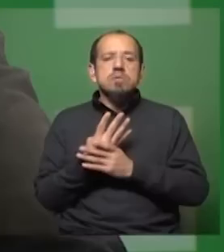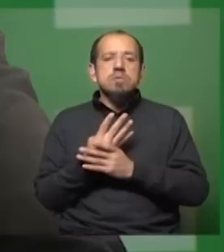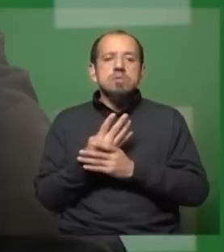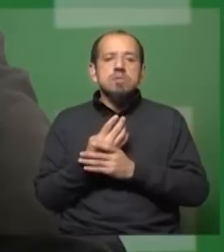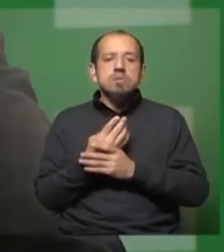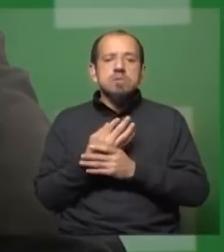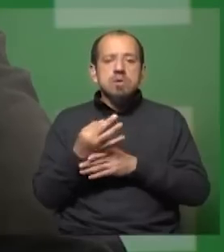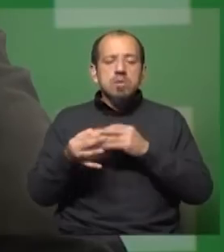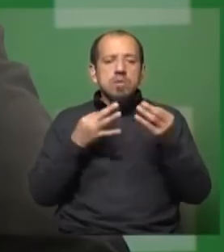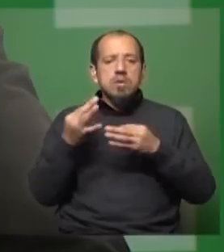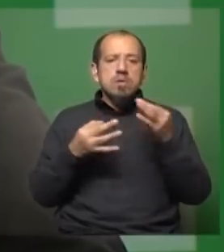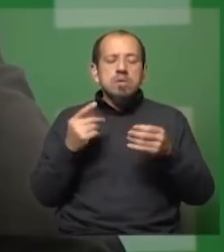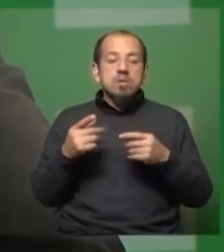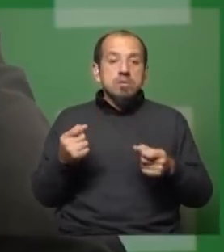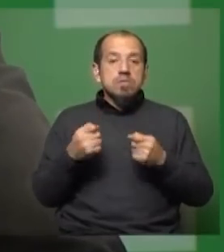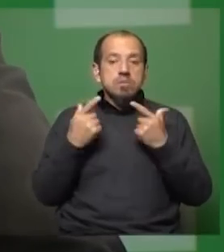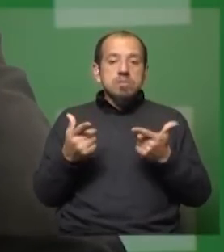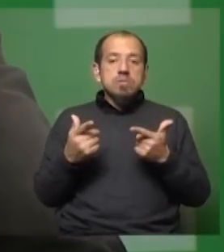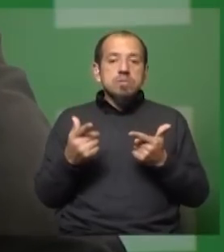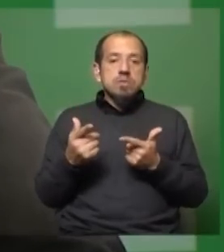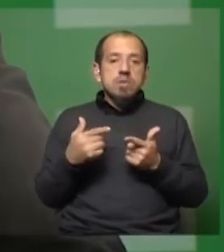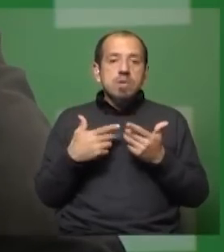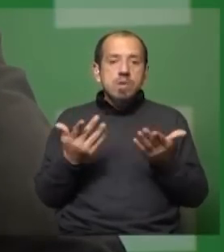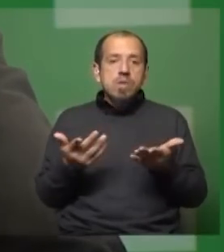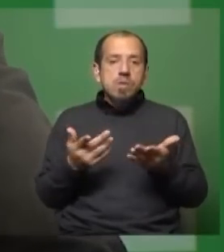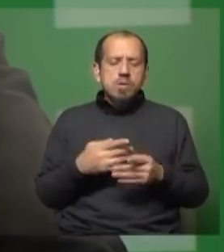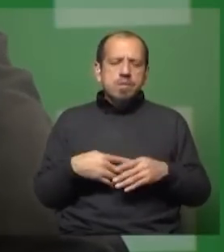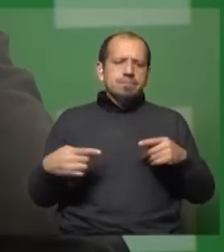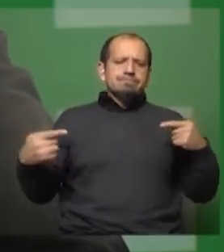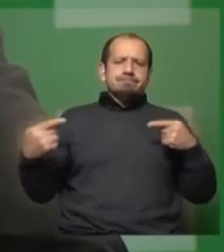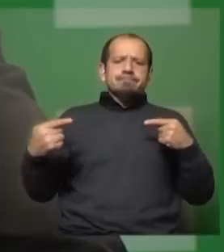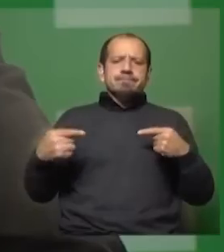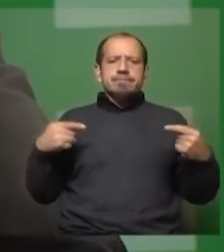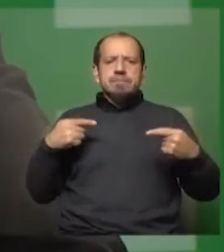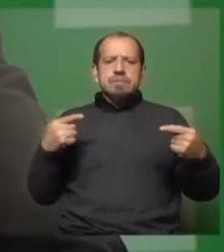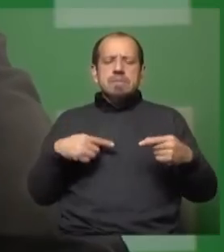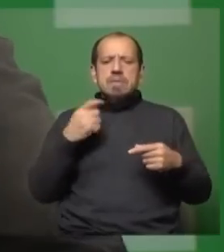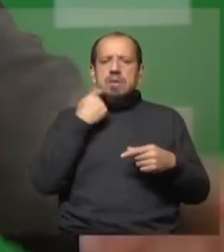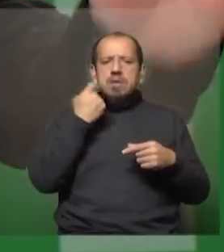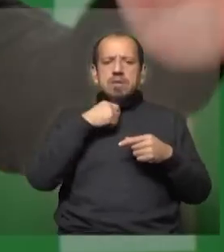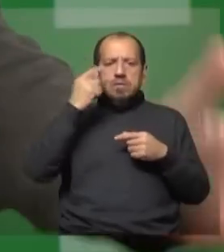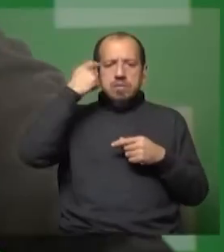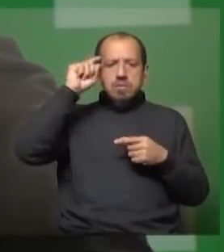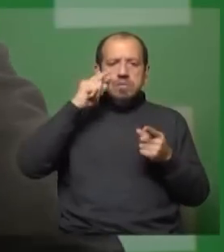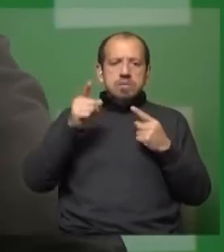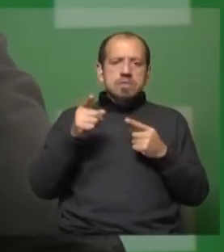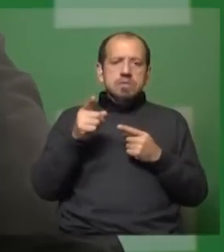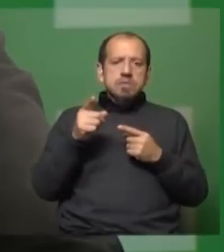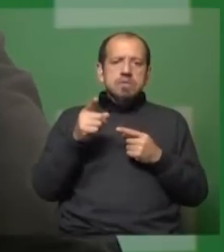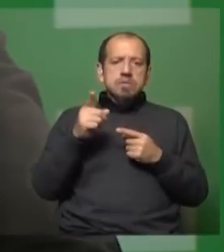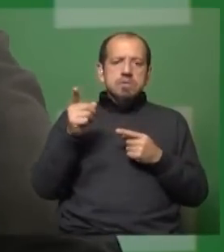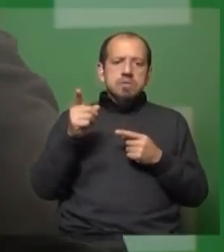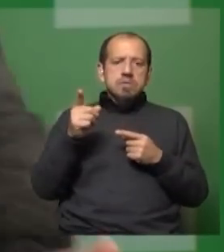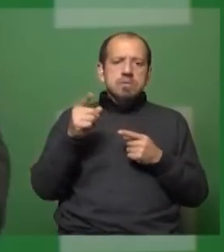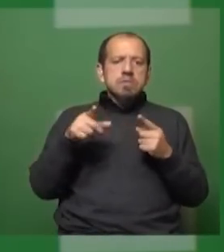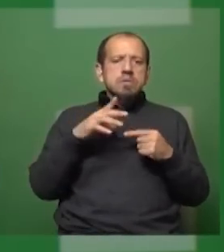lo explicaba muy bien no fue fue sorprendente sobre todo por la confrontación y la falta de ideas porque uno Escucha esto que acabamos de